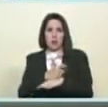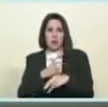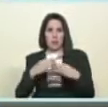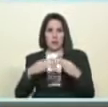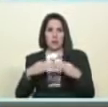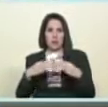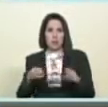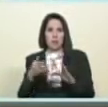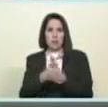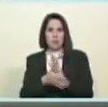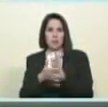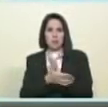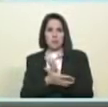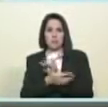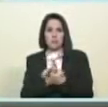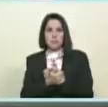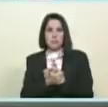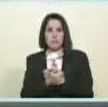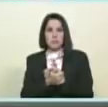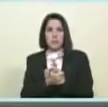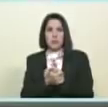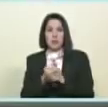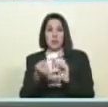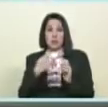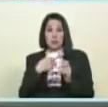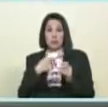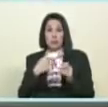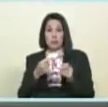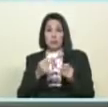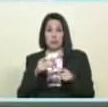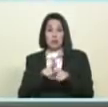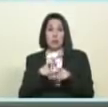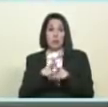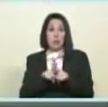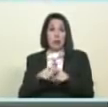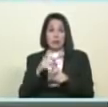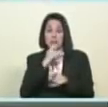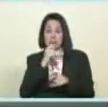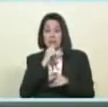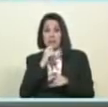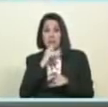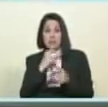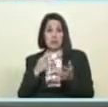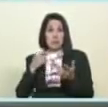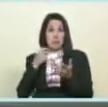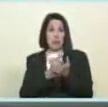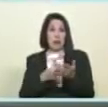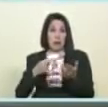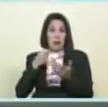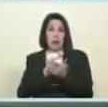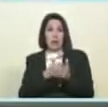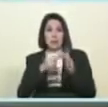Pública Nacional. Me ha tocado parir y pagar